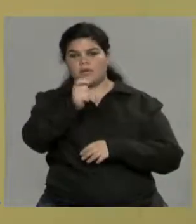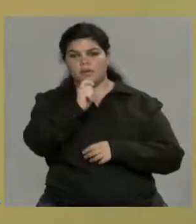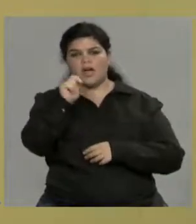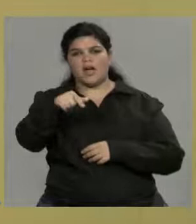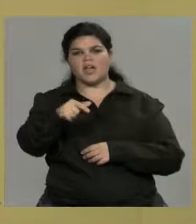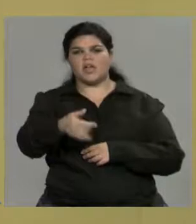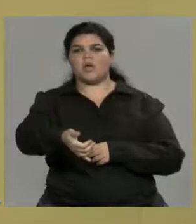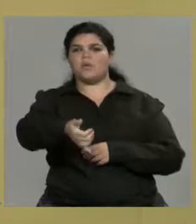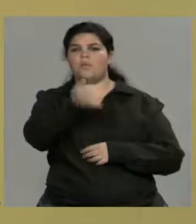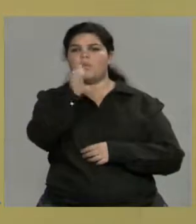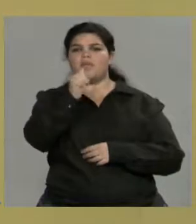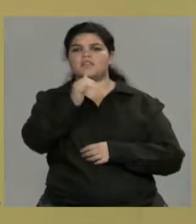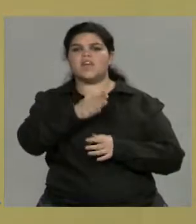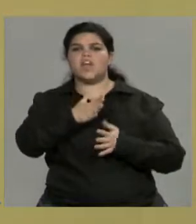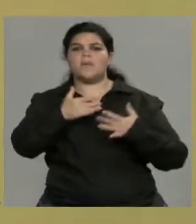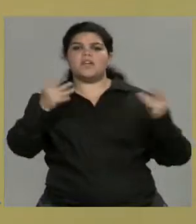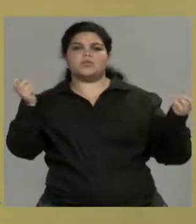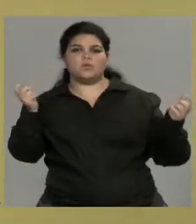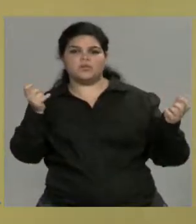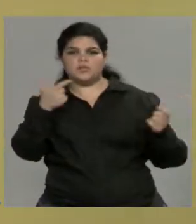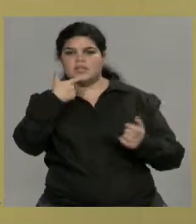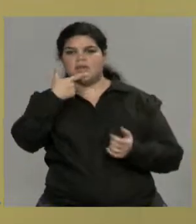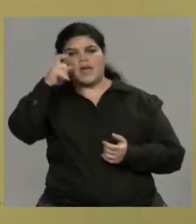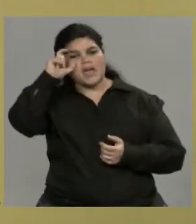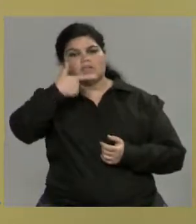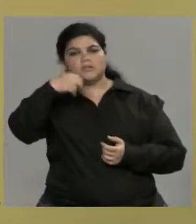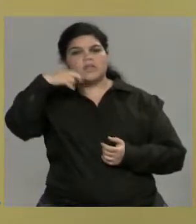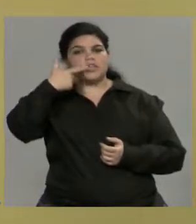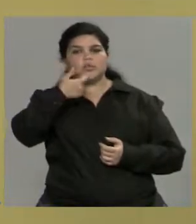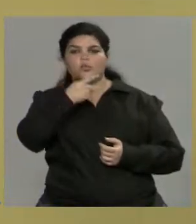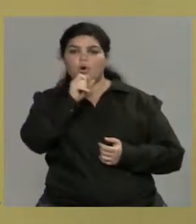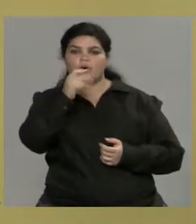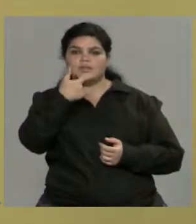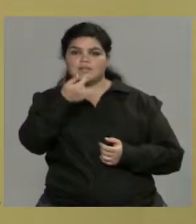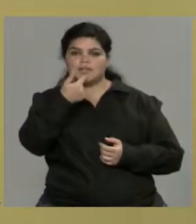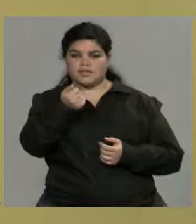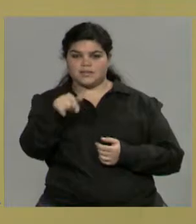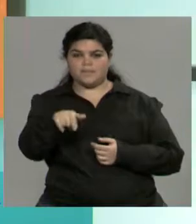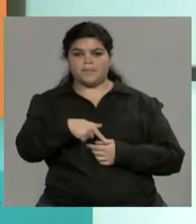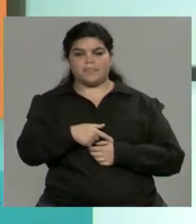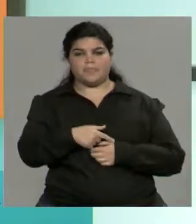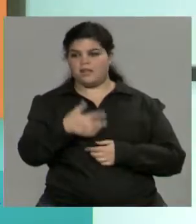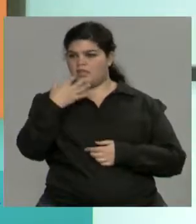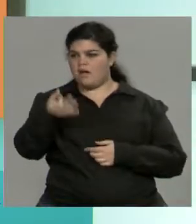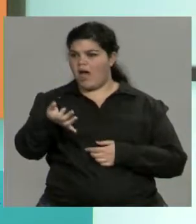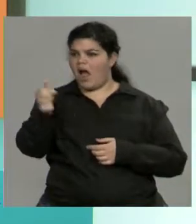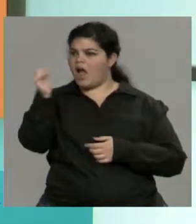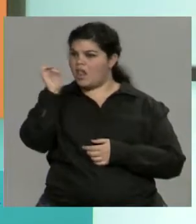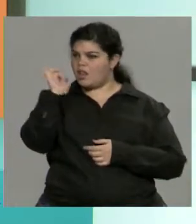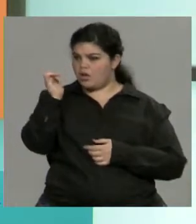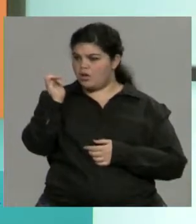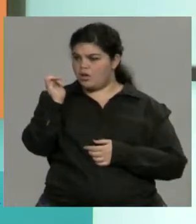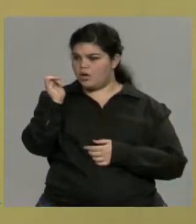bebidas espirituosas. Viene bien para un viernes, para un sábado, está perfecto el ¿Traen tema. Alcohol las bebidas espirituosas